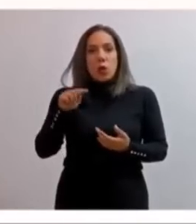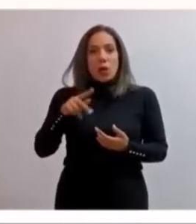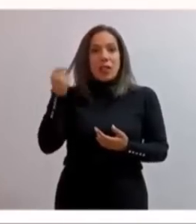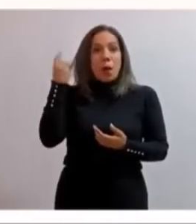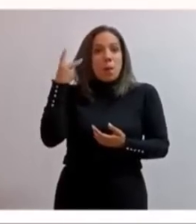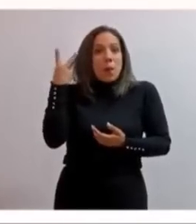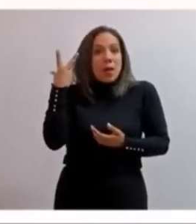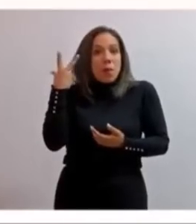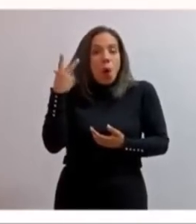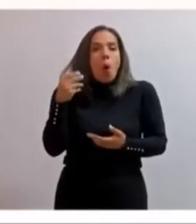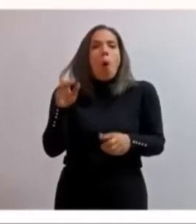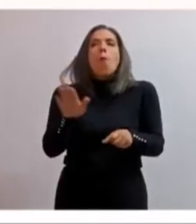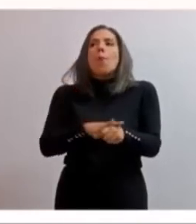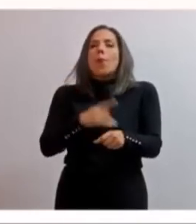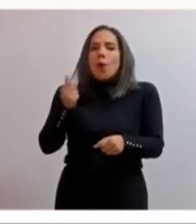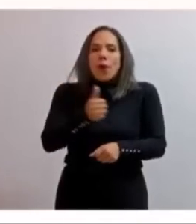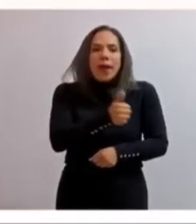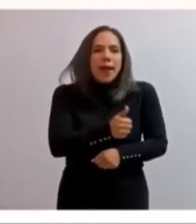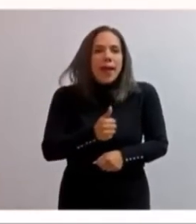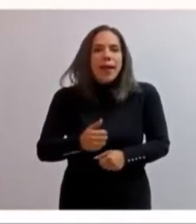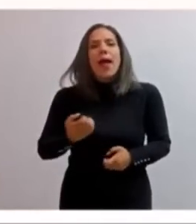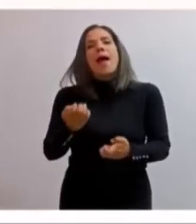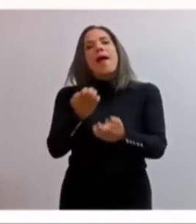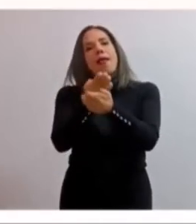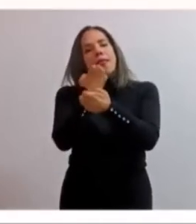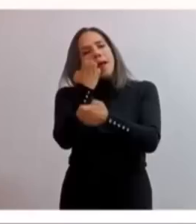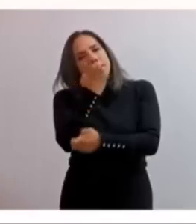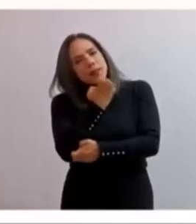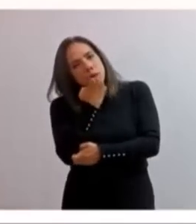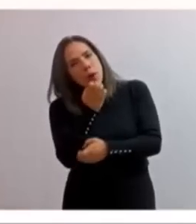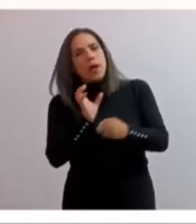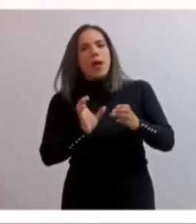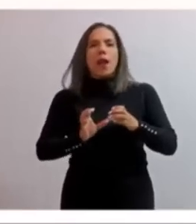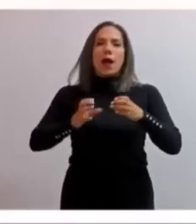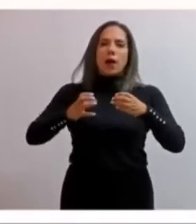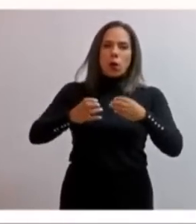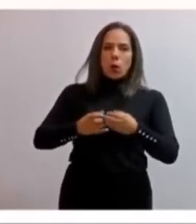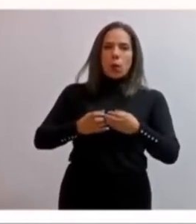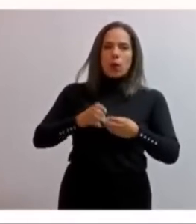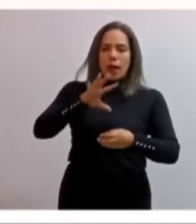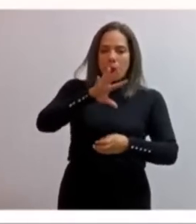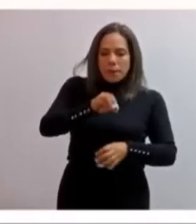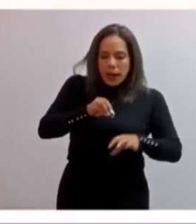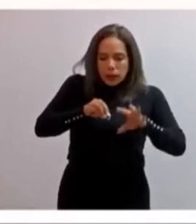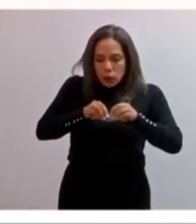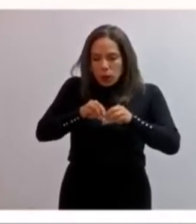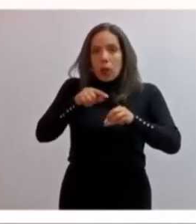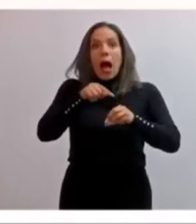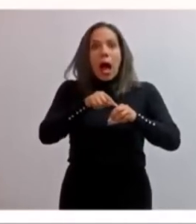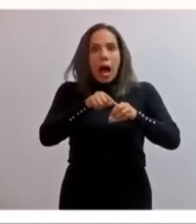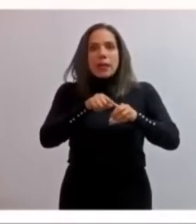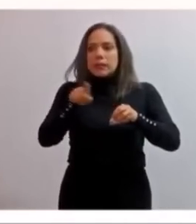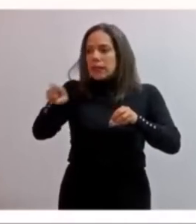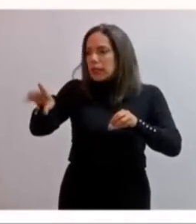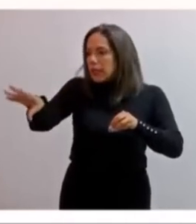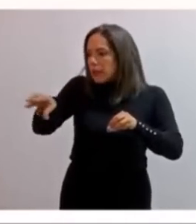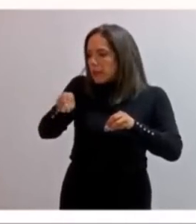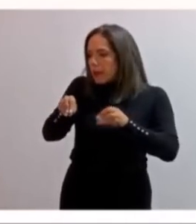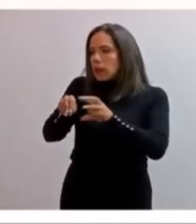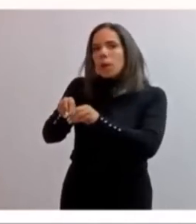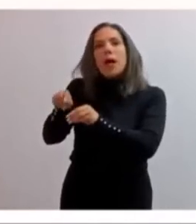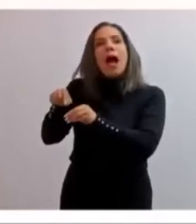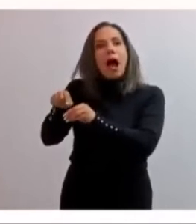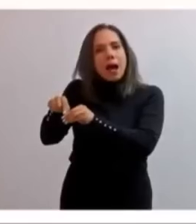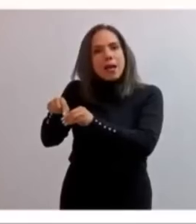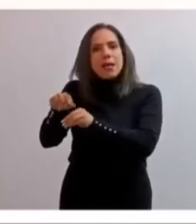plan de estudios que en cada escuela, en cada comunidad, se va a ir reconstruyendo, se va a ir